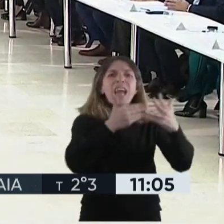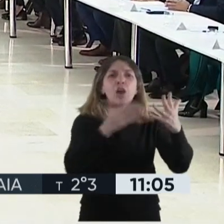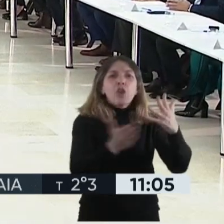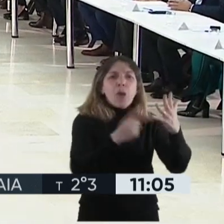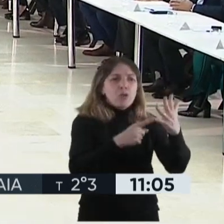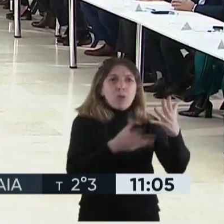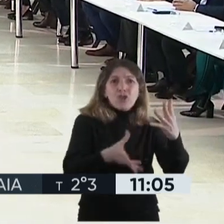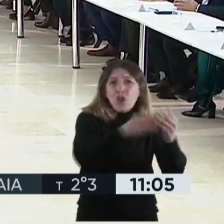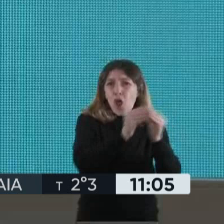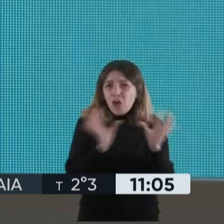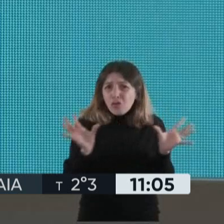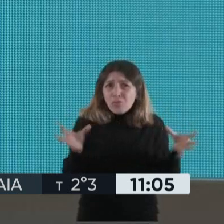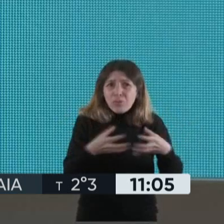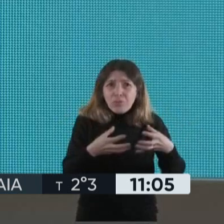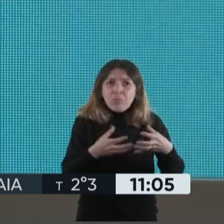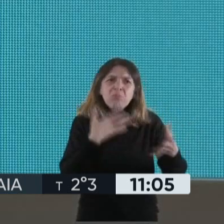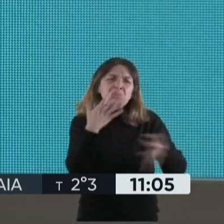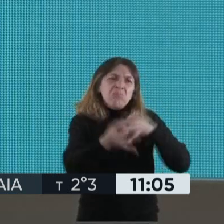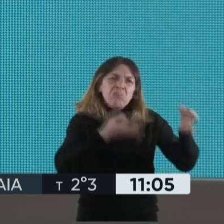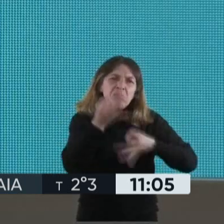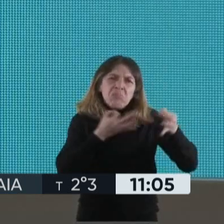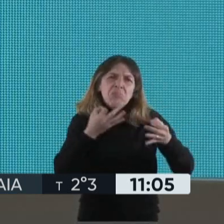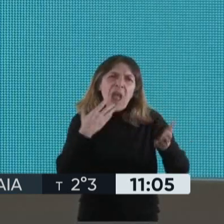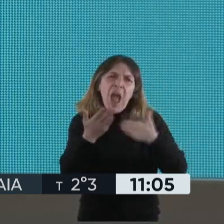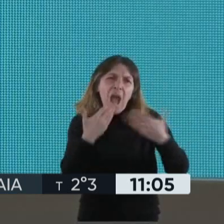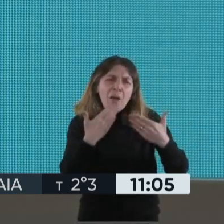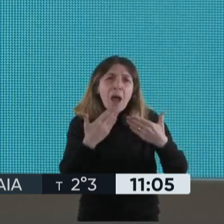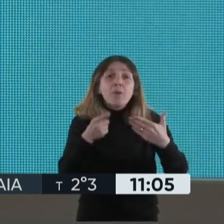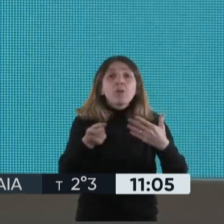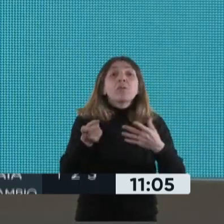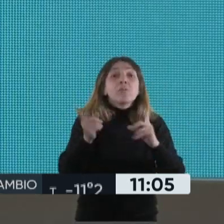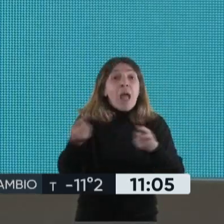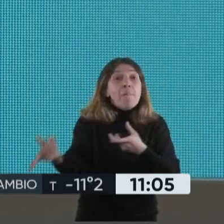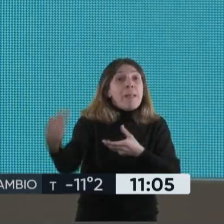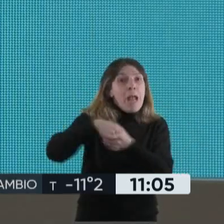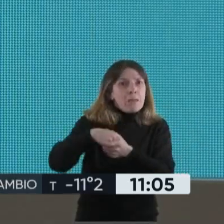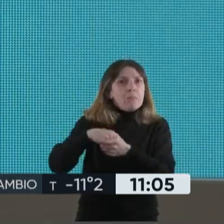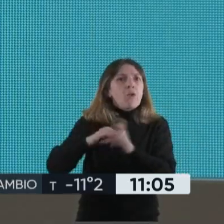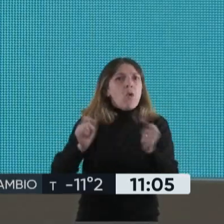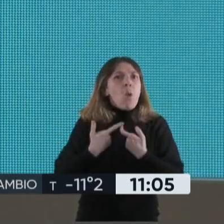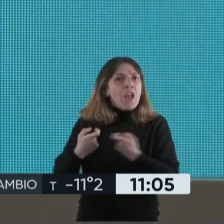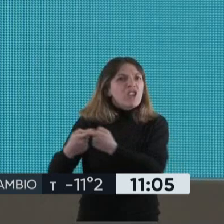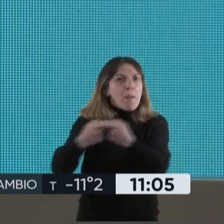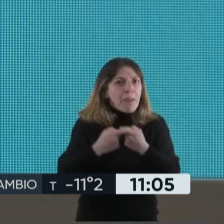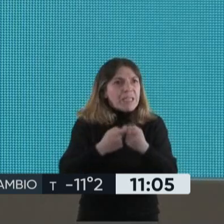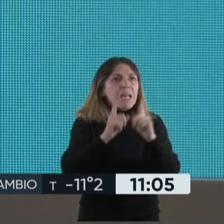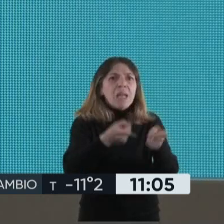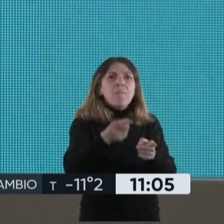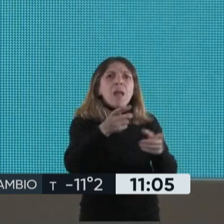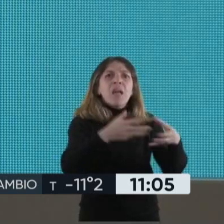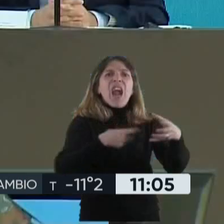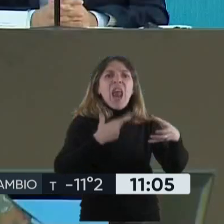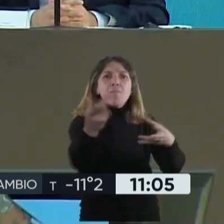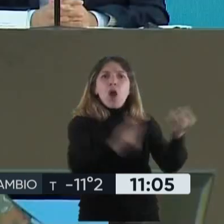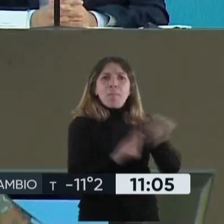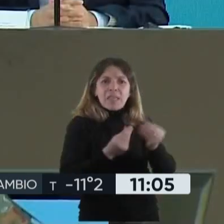un diálogo virtuoso con tanto el sector empresarial como con los representantes de los